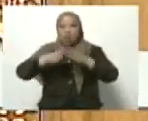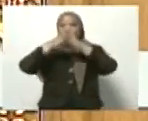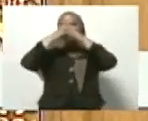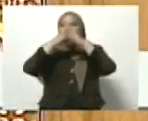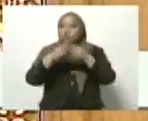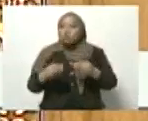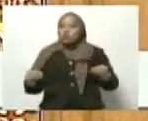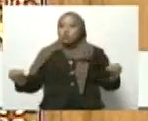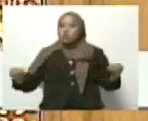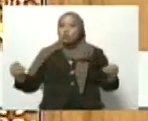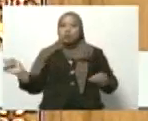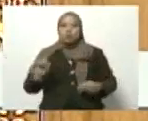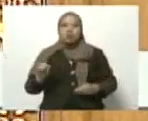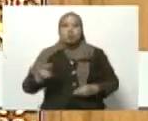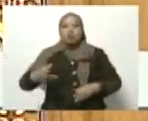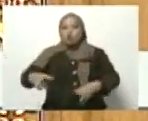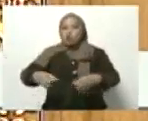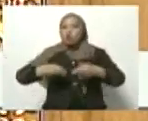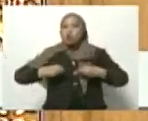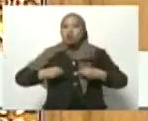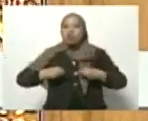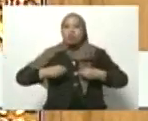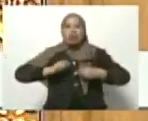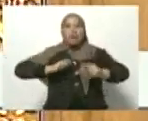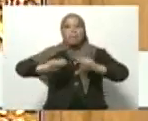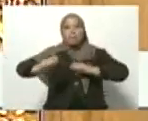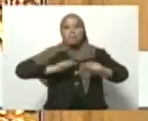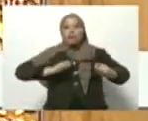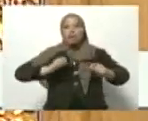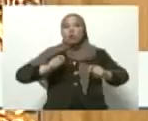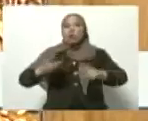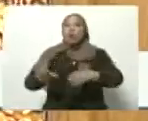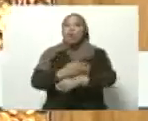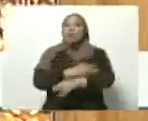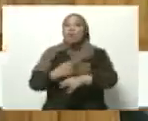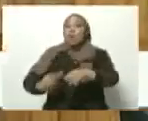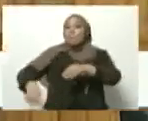mundo. No son confiables y preparémonos para lo peor.